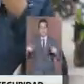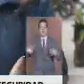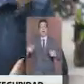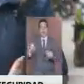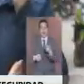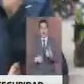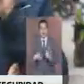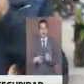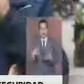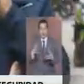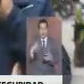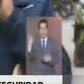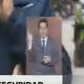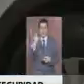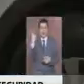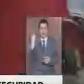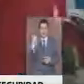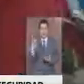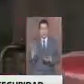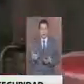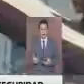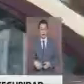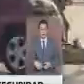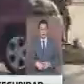demanda más internacional, llamémoslo así.